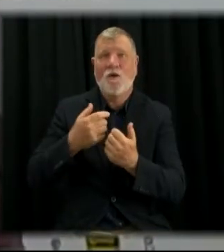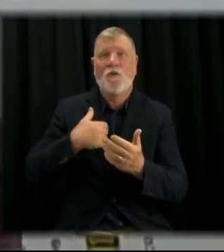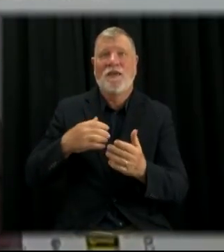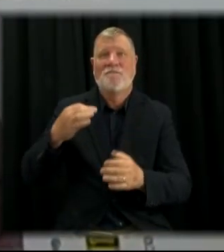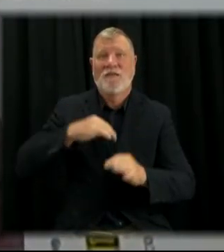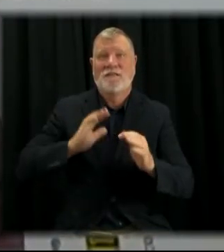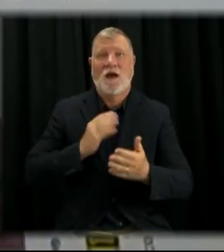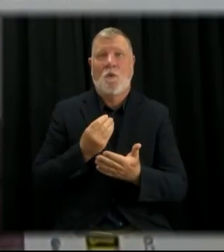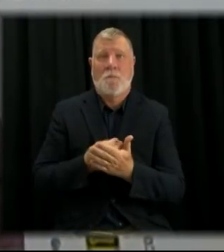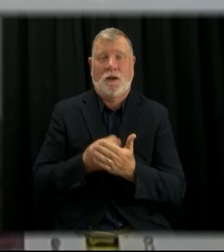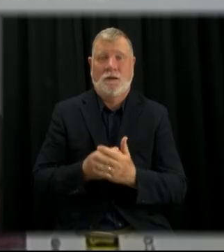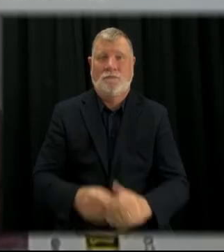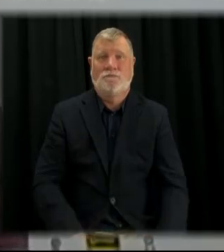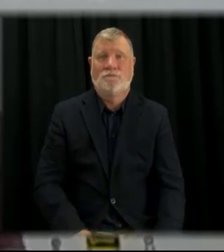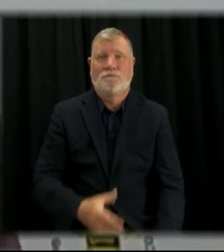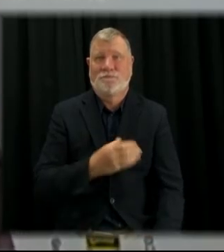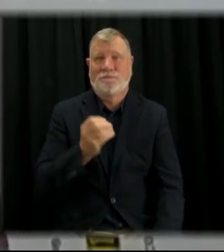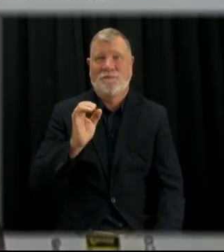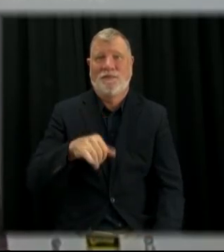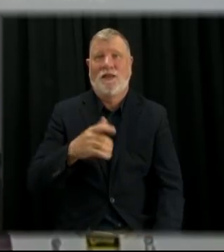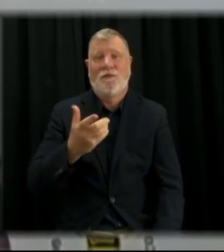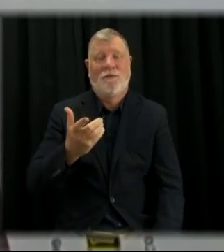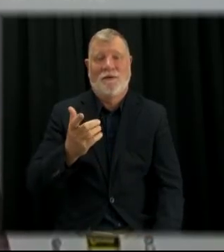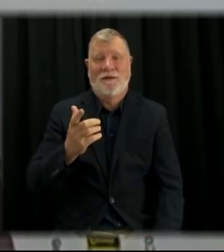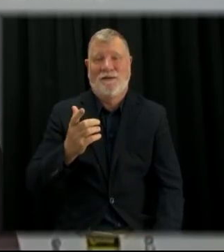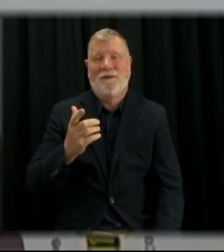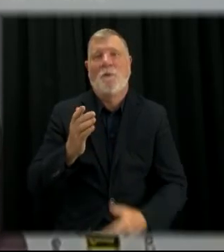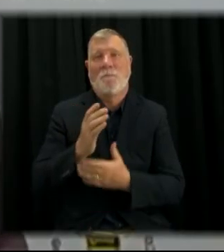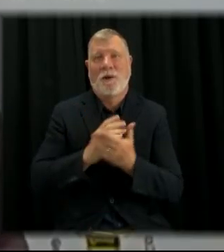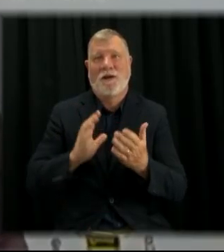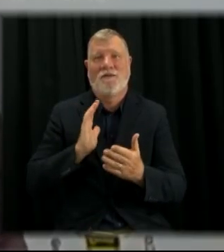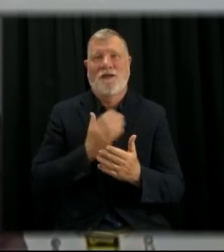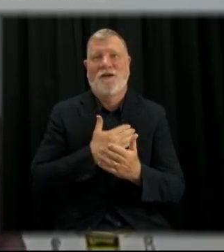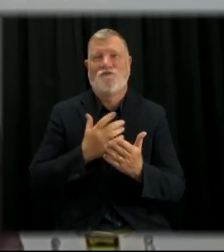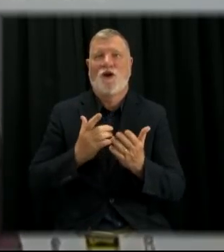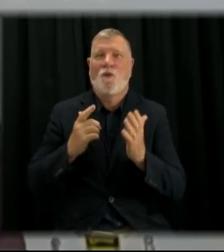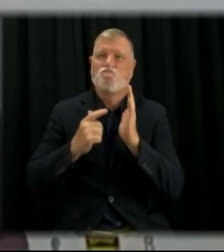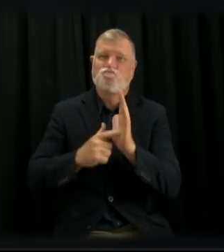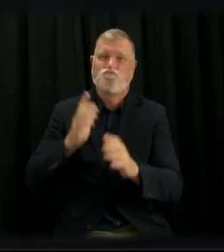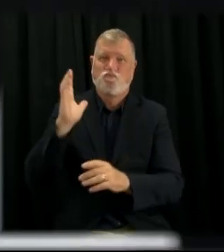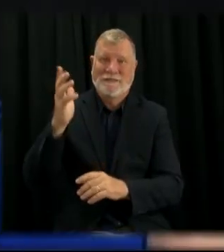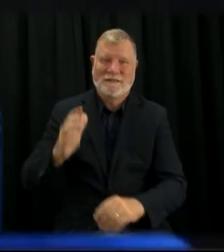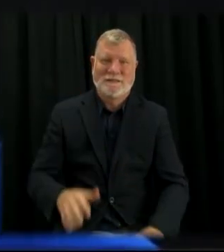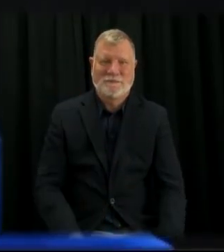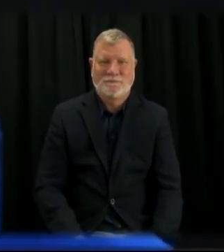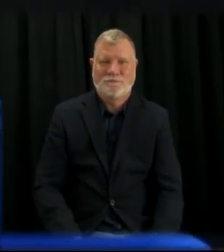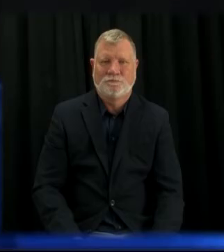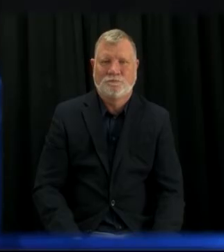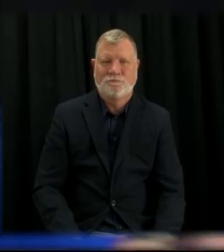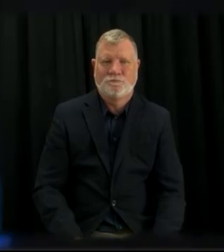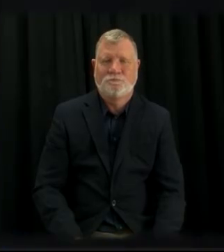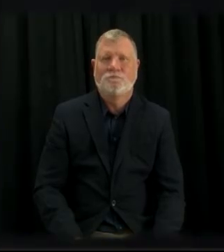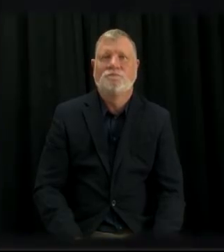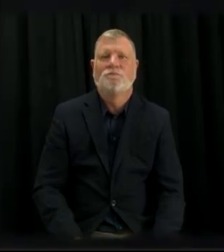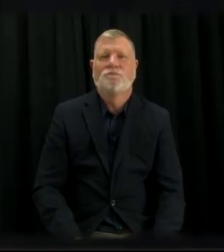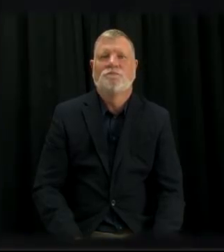acuerdo. Necesitamos concentrarnos en cómo estamos invirtiendo nuestro dinero. Y eso es lo cual es la cuarta parte de esta